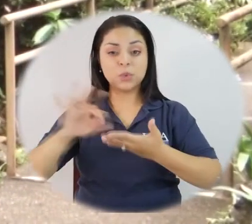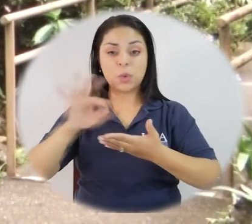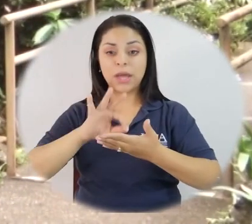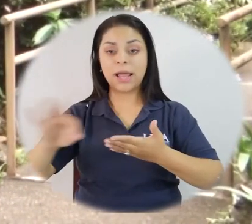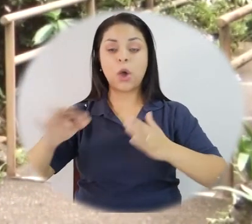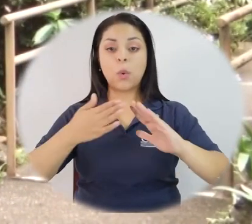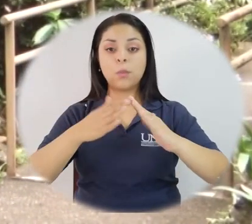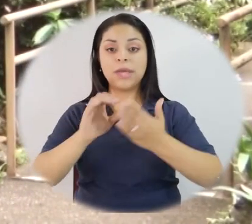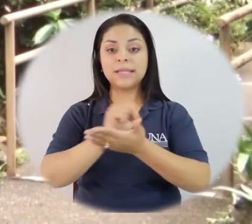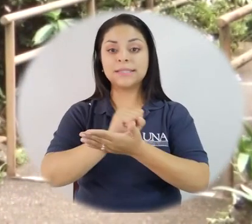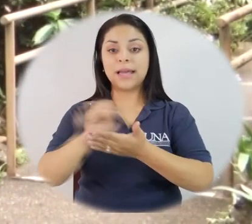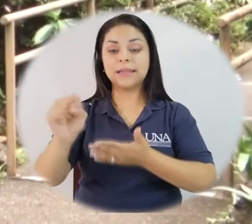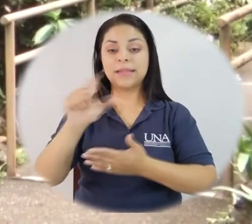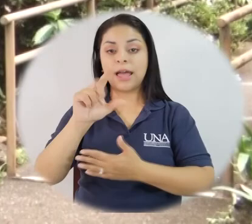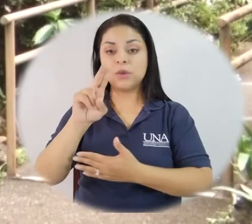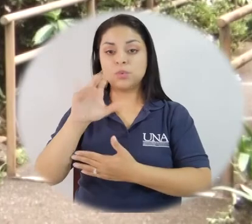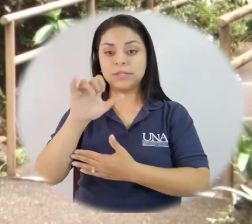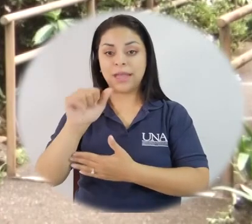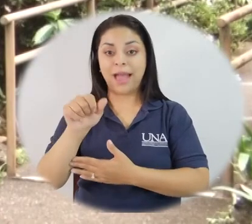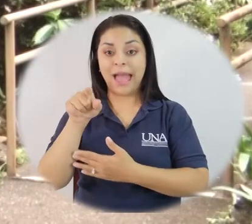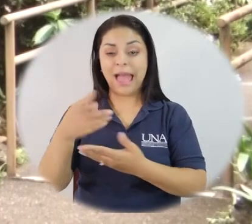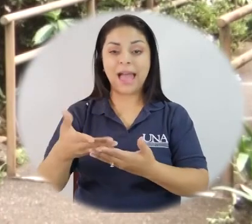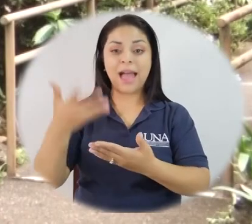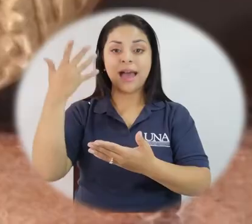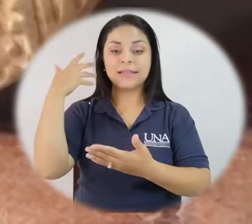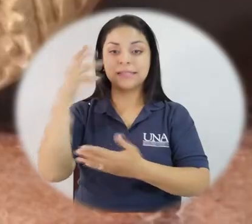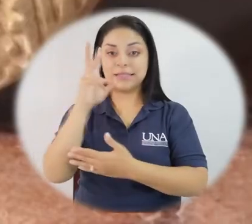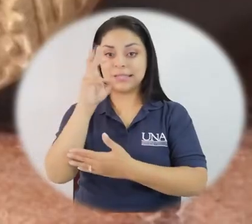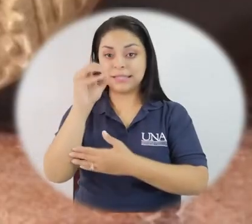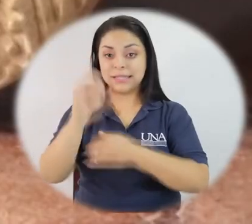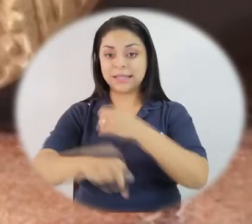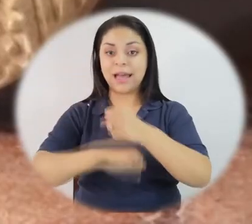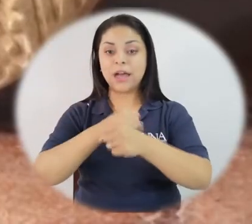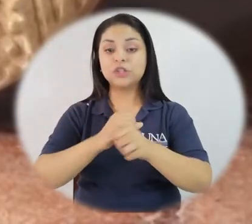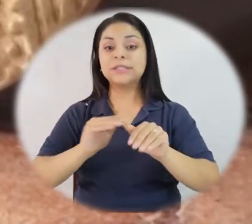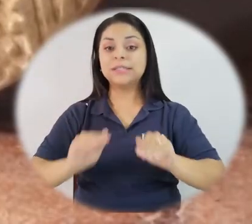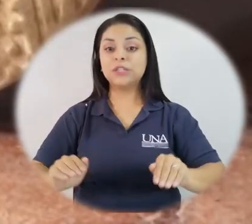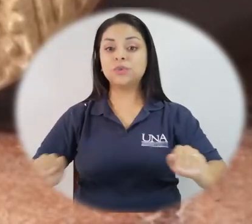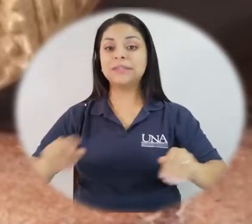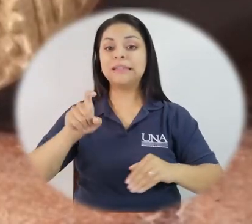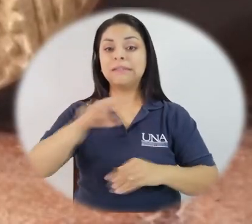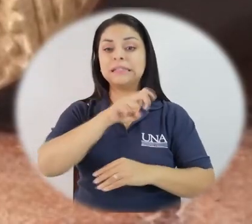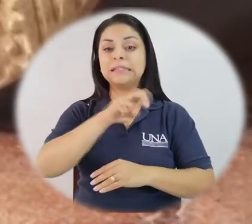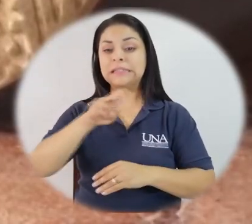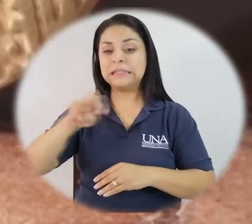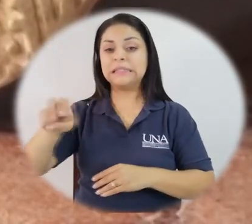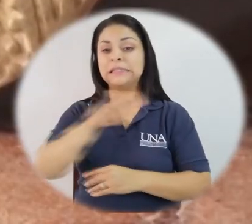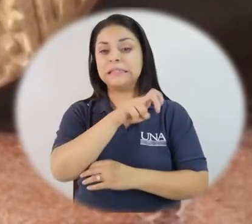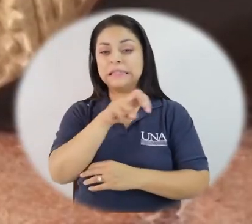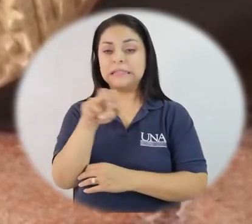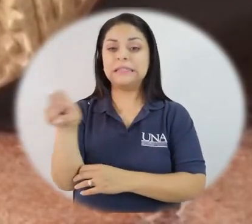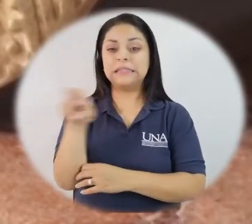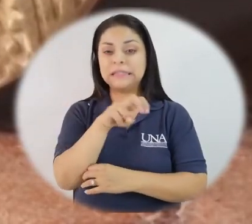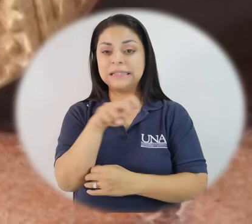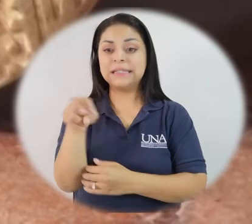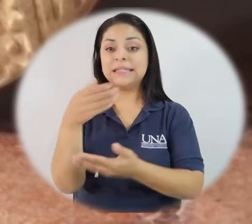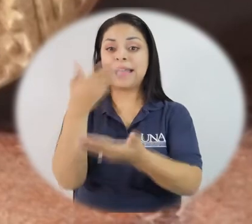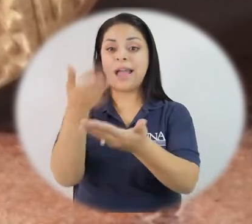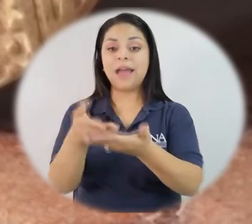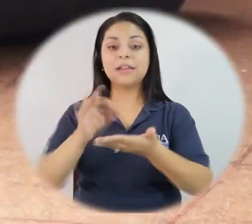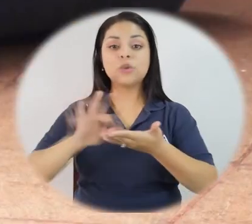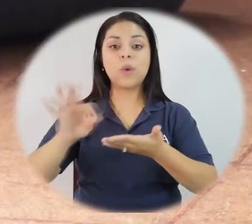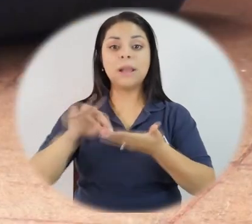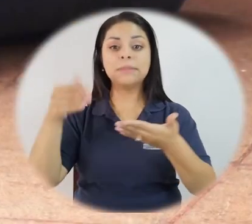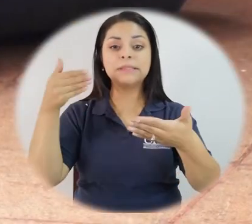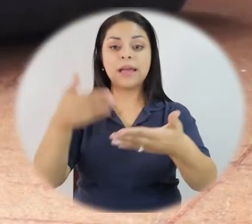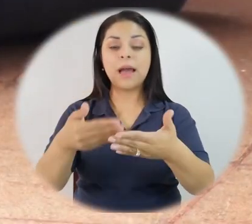comunidad de Santa Lucía. En aquel entonces, hace 60 años, los niños tenían que caminar mucho para llegar a la escuela más cercana